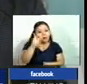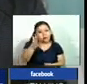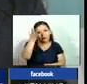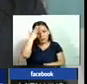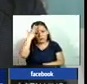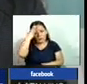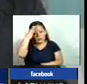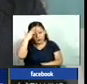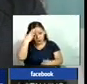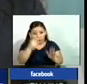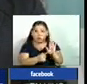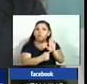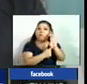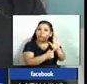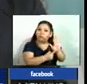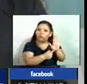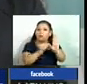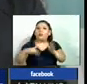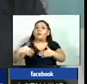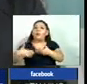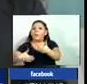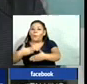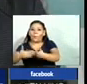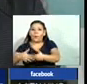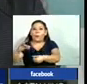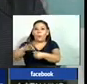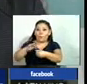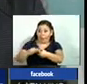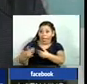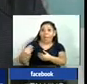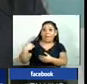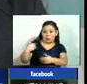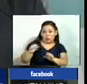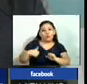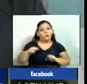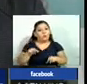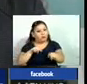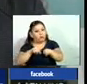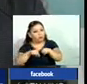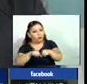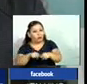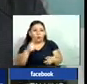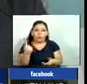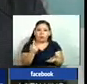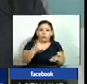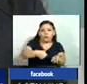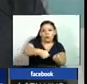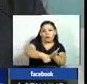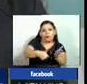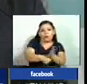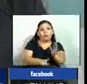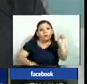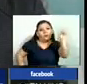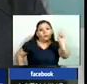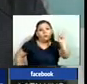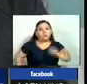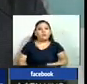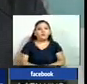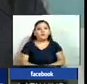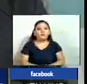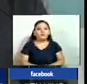conocer una vez las bases del partido hayan notificado mi candidatura como candidatura única para el alcalde de San Salvador